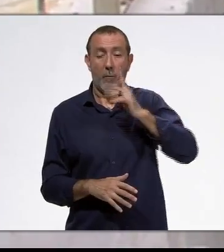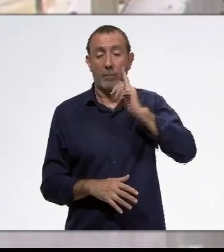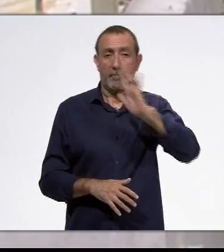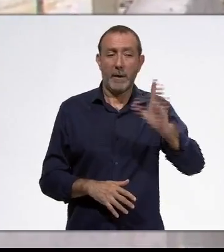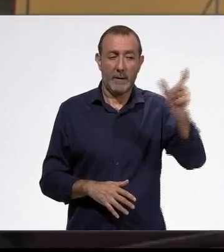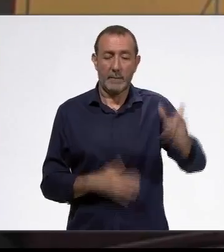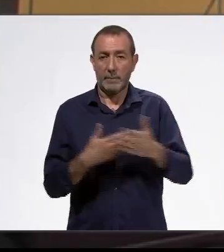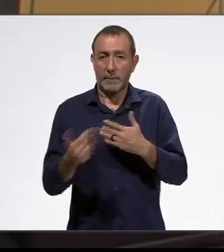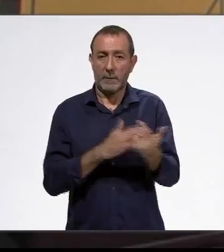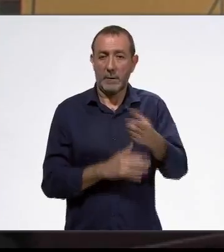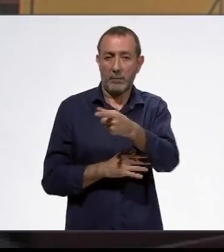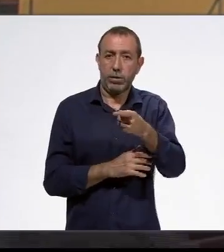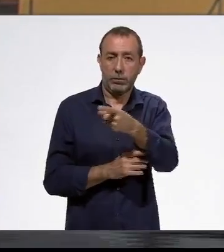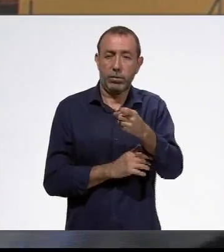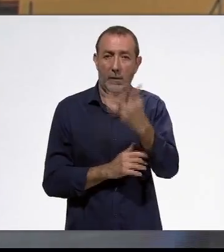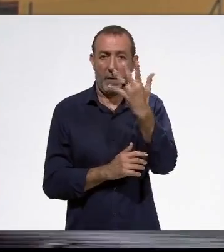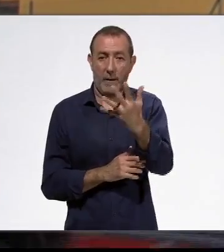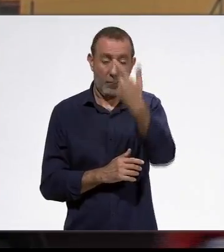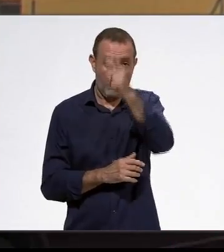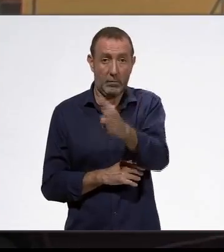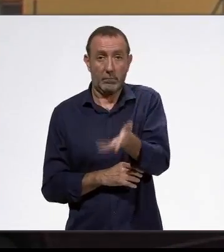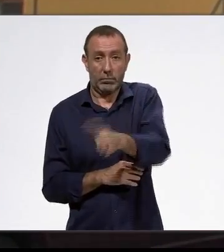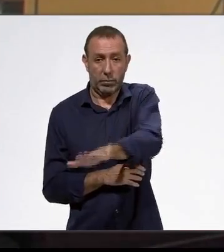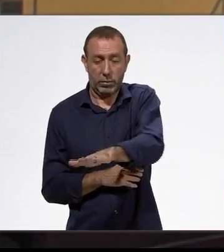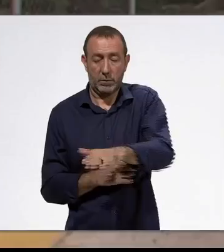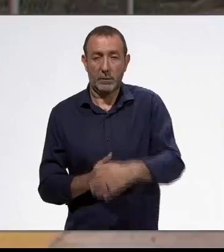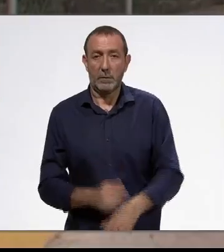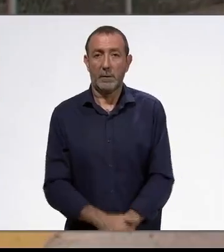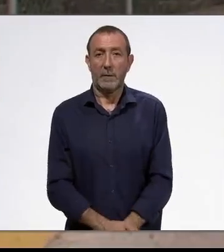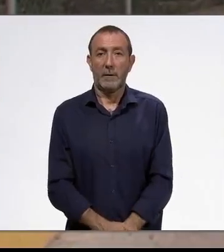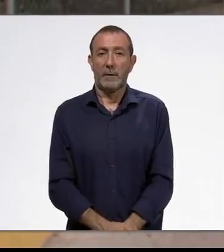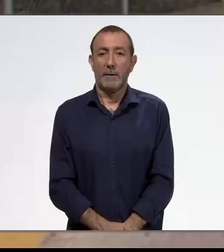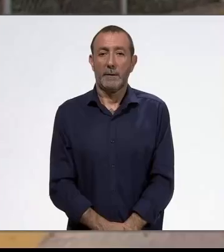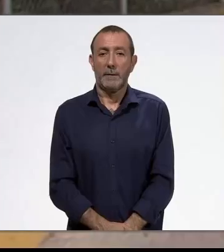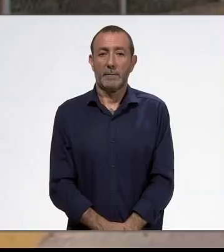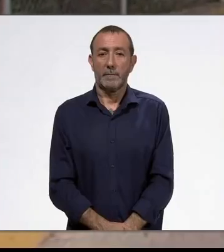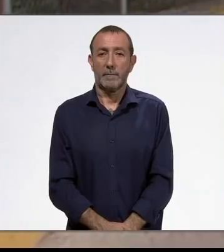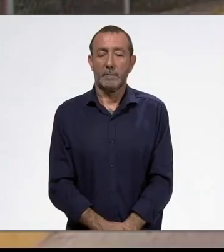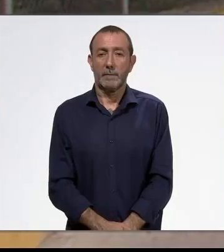presunto autor del 85 disparos que acabaron con la vida de dicha persona